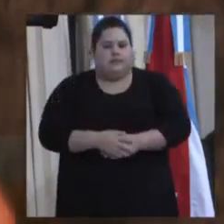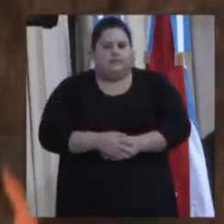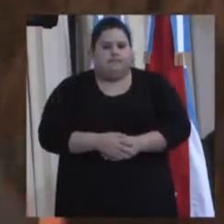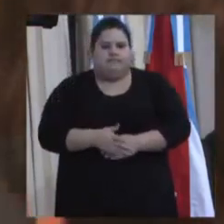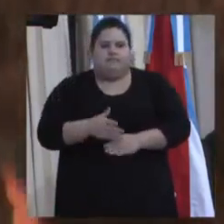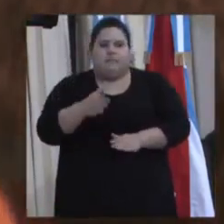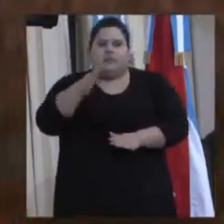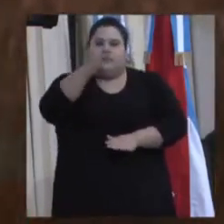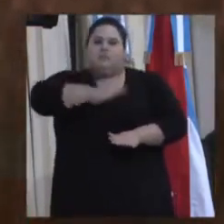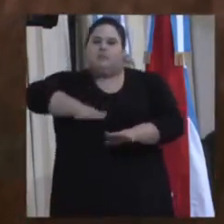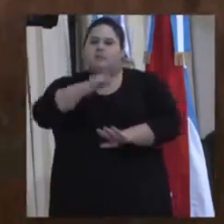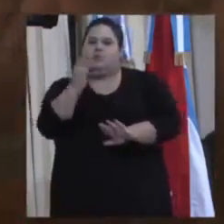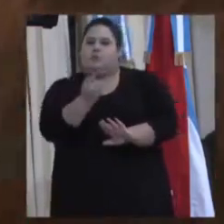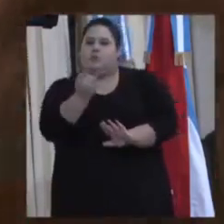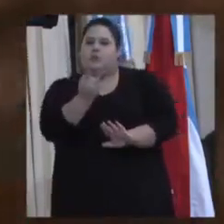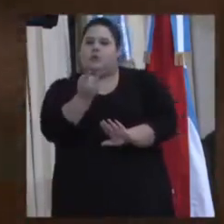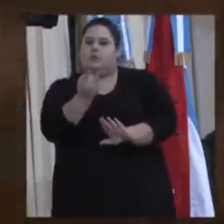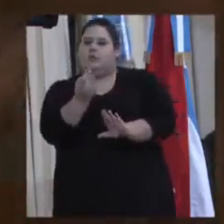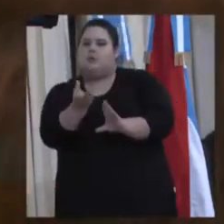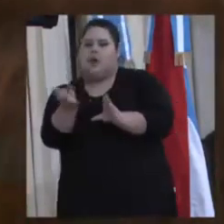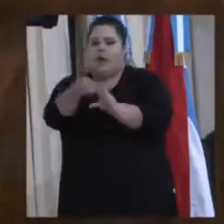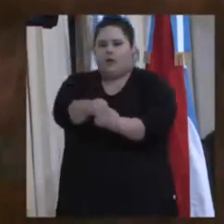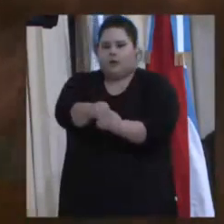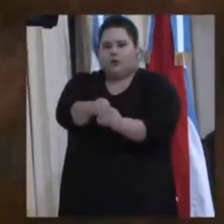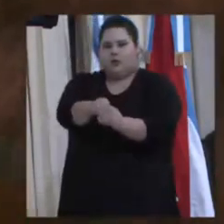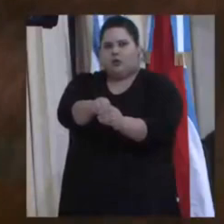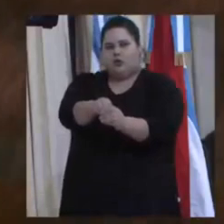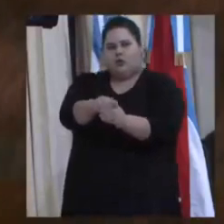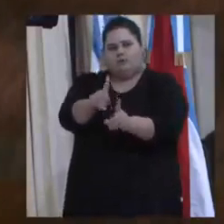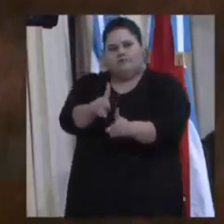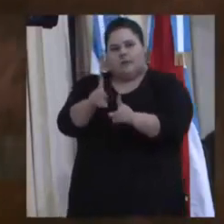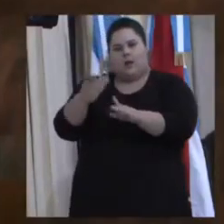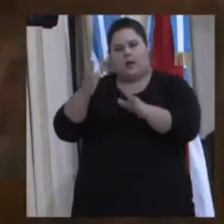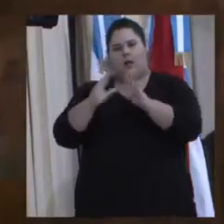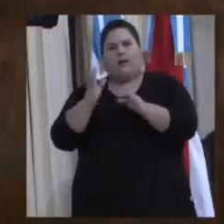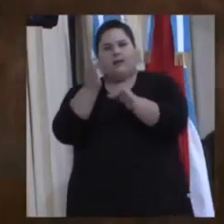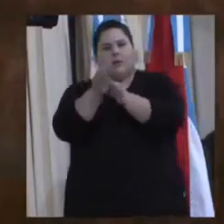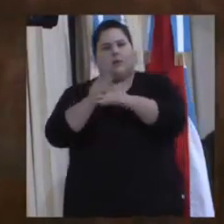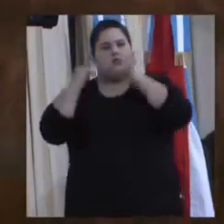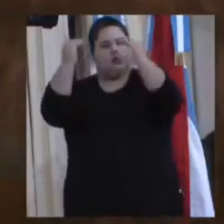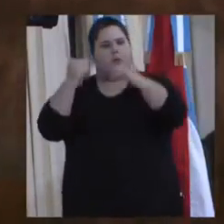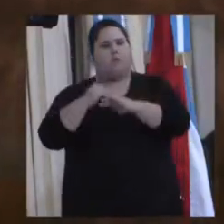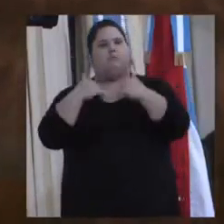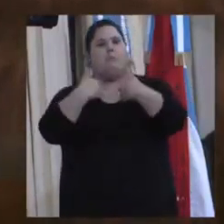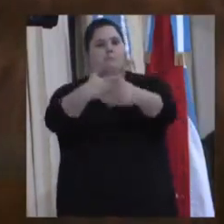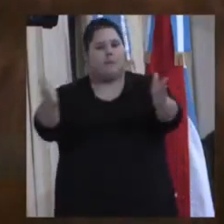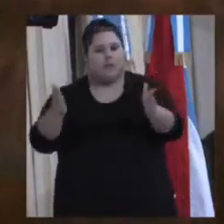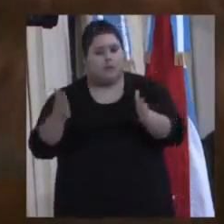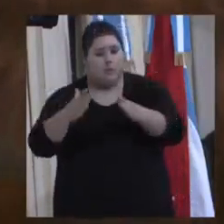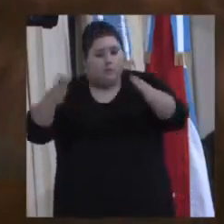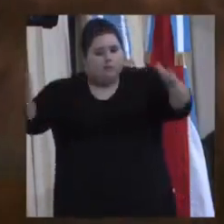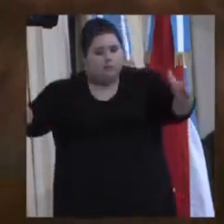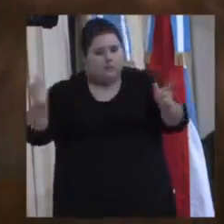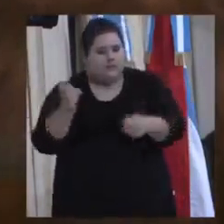el espacio universitario es parte de un espacio más amplio que es la educación superior, a pesar de que hay una complejidad de